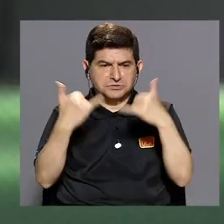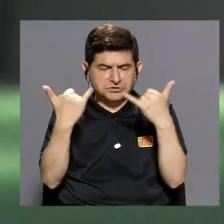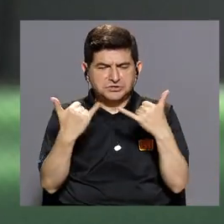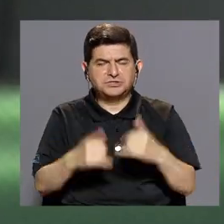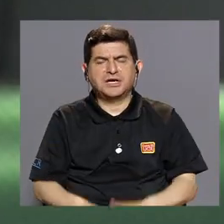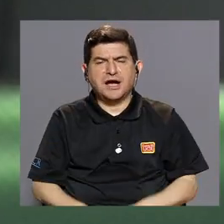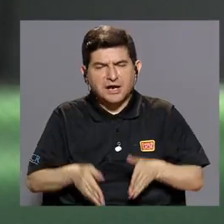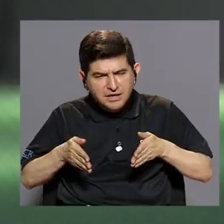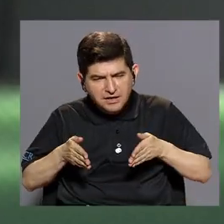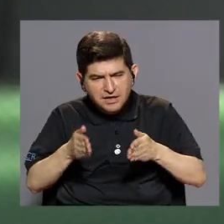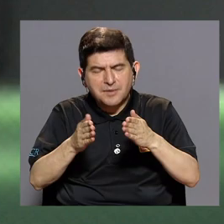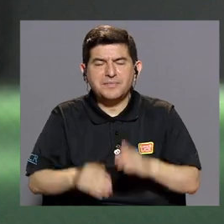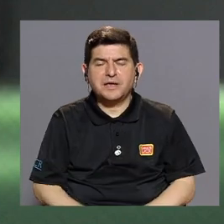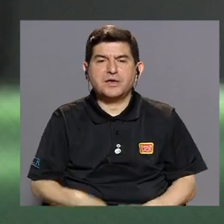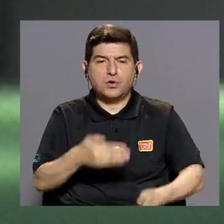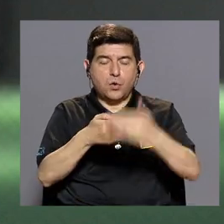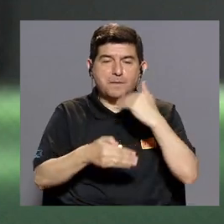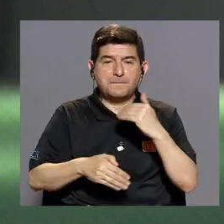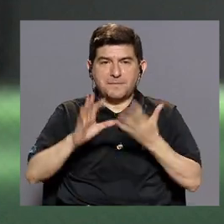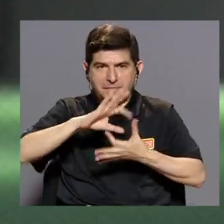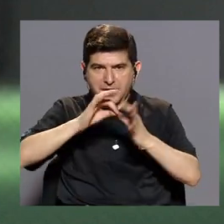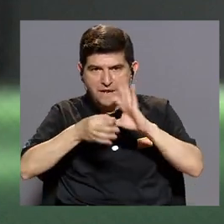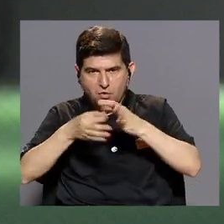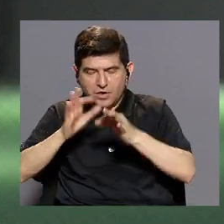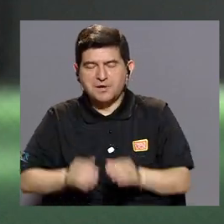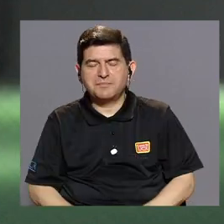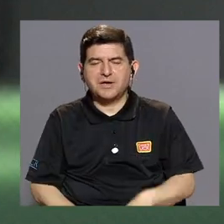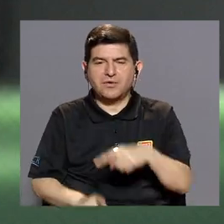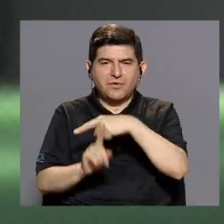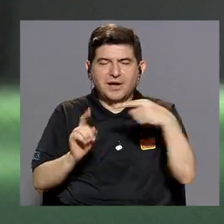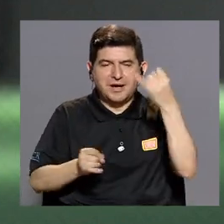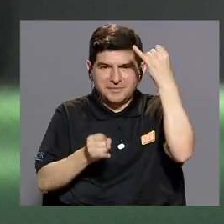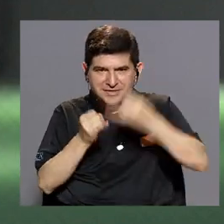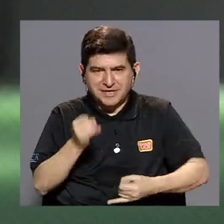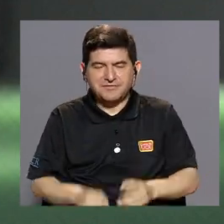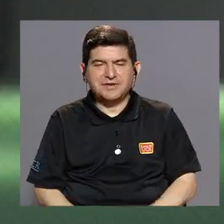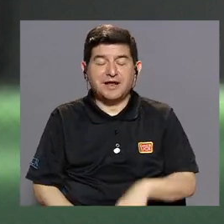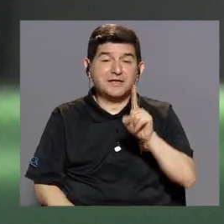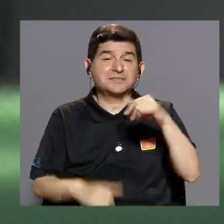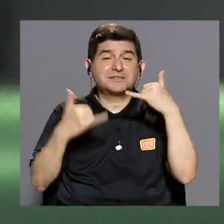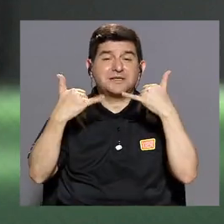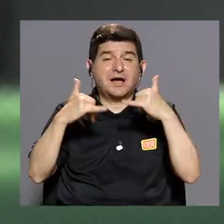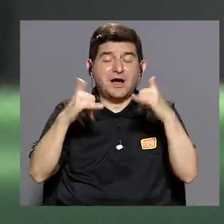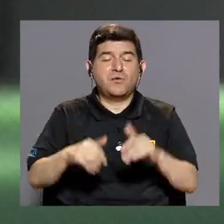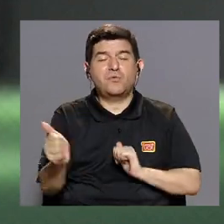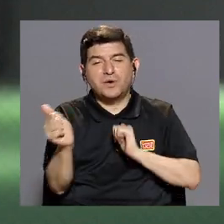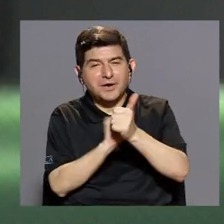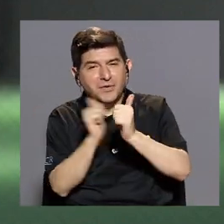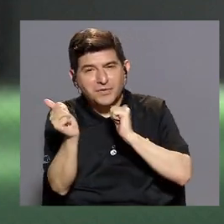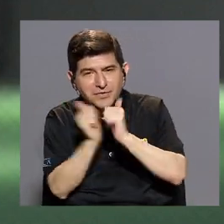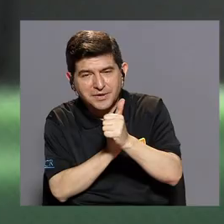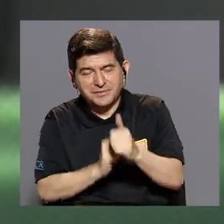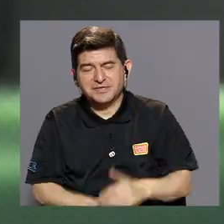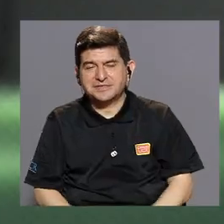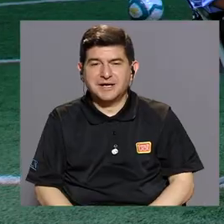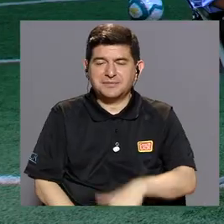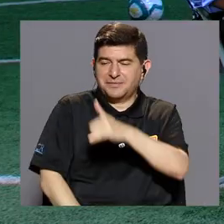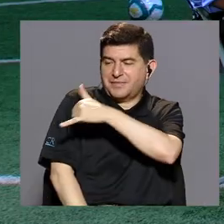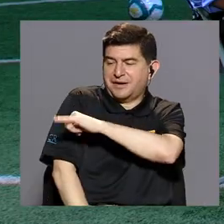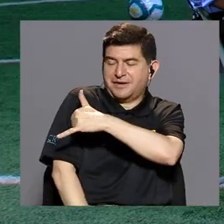habíamos recorrido mucho camino, habíamos tenido el preolímpico, que habíamos clasificado a semifinales, que estuvimos a un partido, ¿verdad? De clasificar a